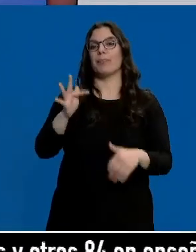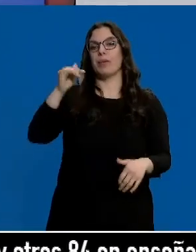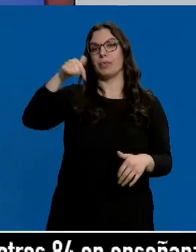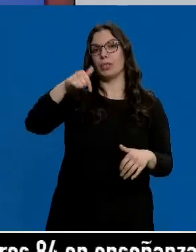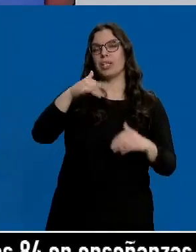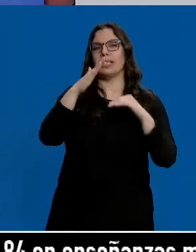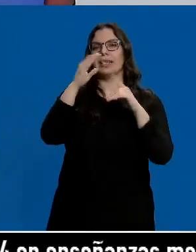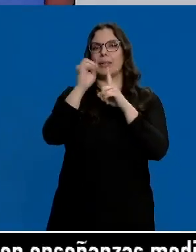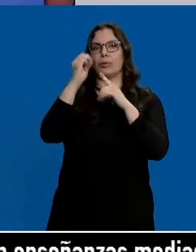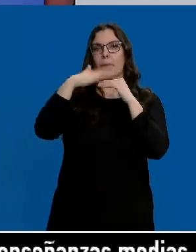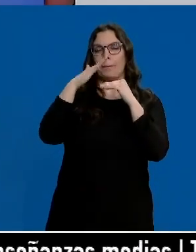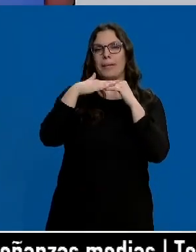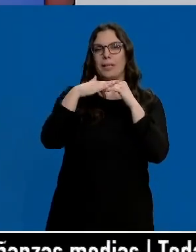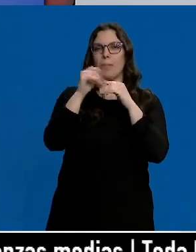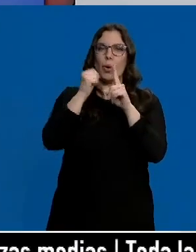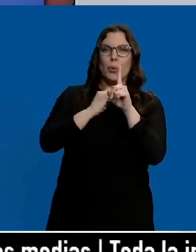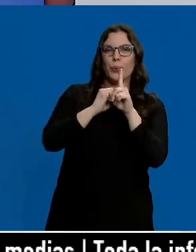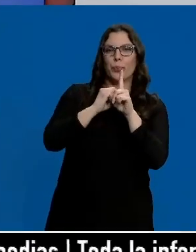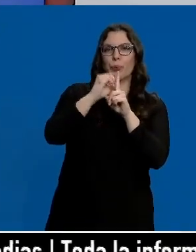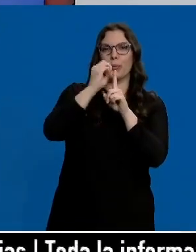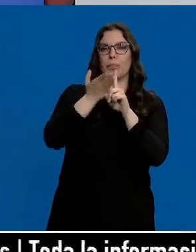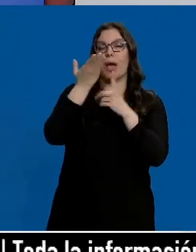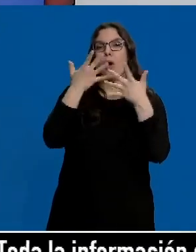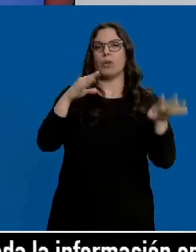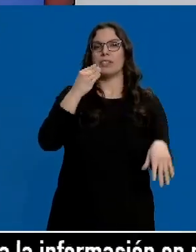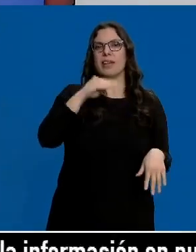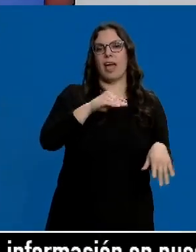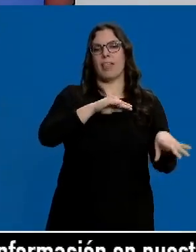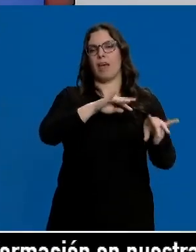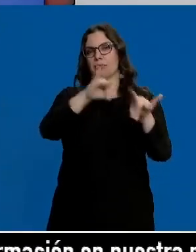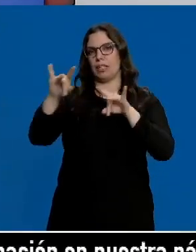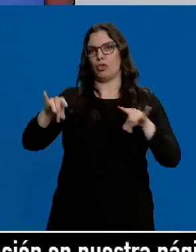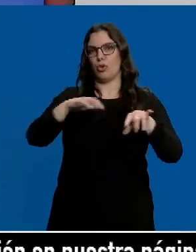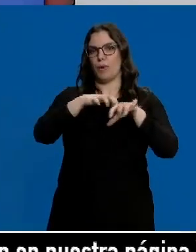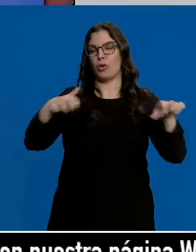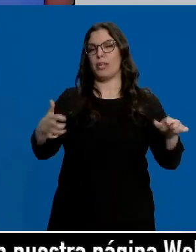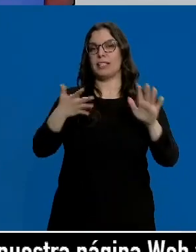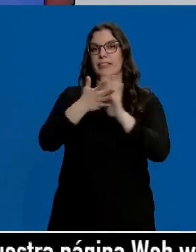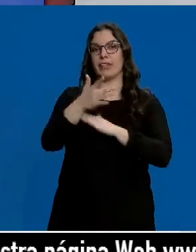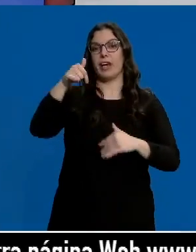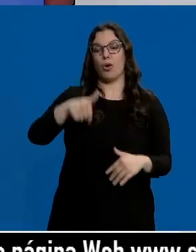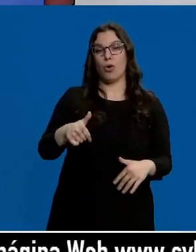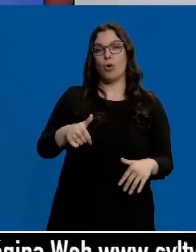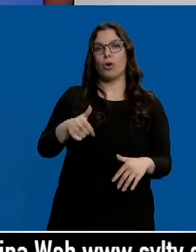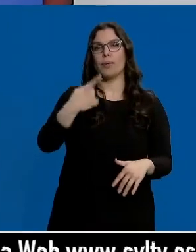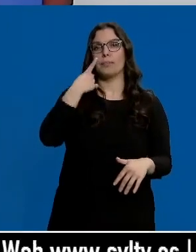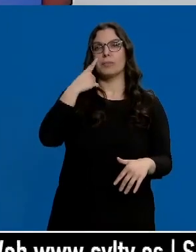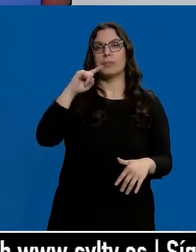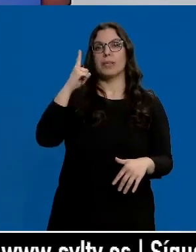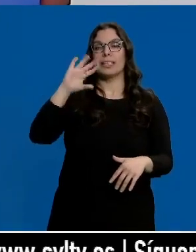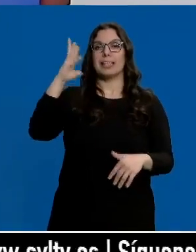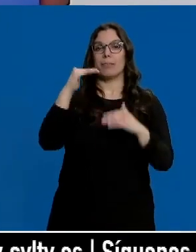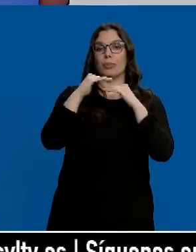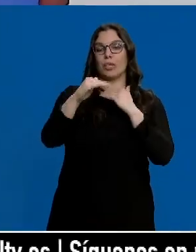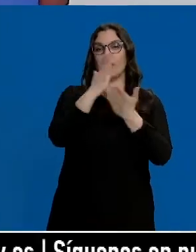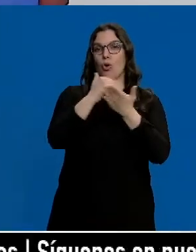temperaturas mínimas que han ascendido ligeramente, aún así con heladas en gran parte del territorio. Por lo tanto el pronóstico para hoy viene marcado por ese tiempo estable en gran